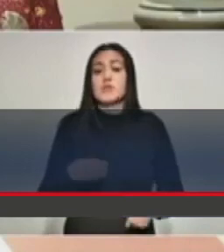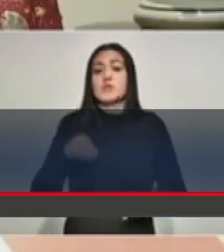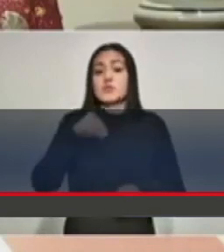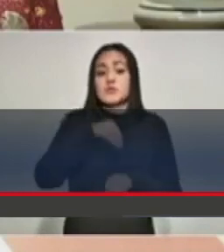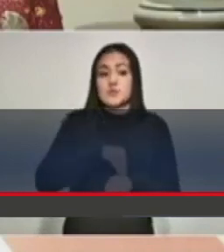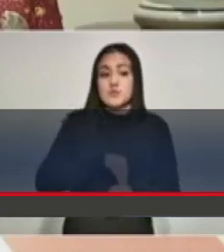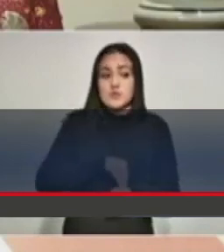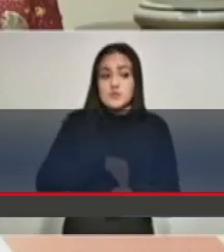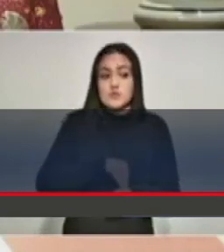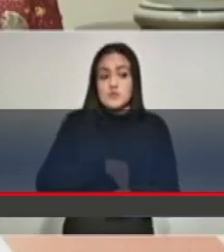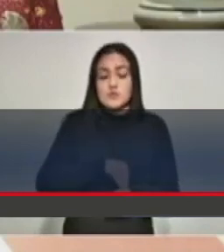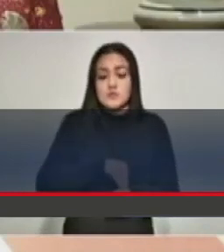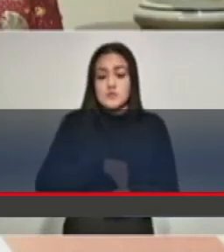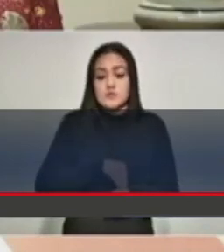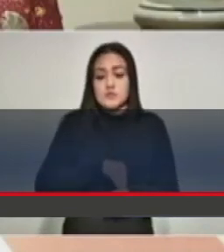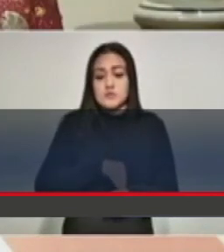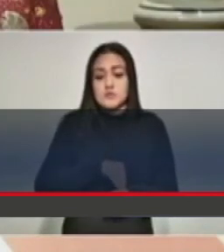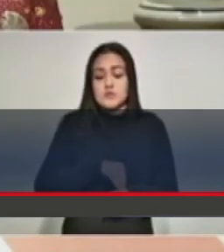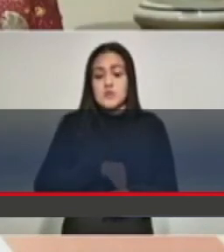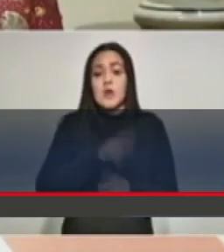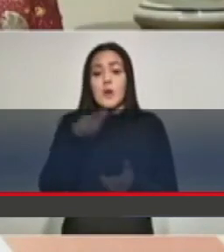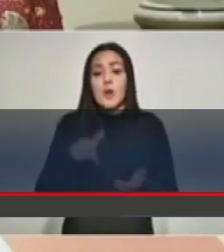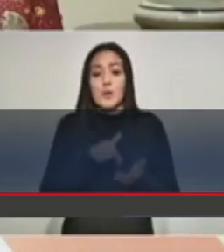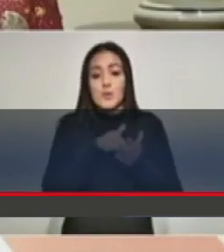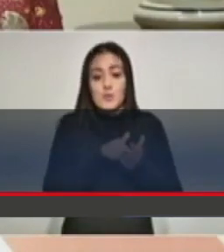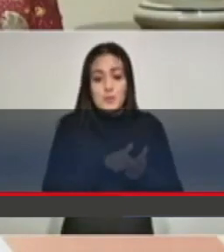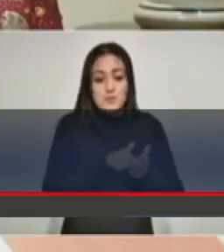asignación de espacios.